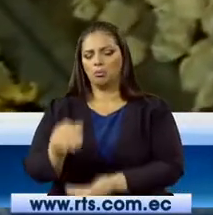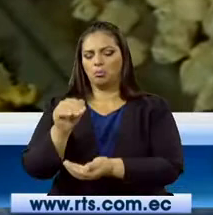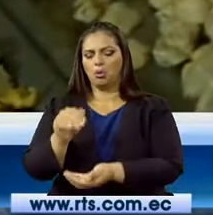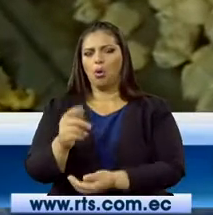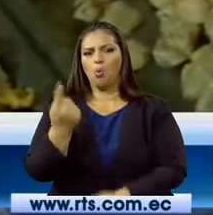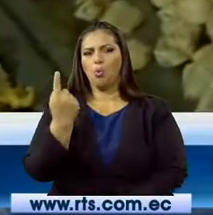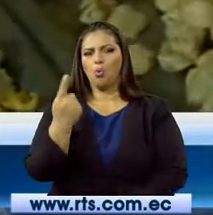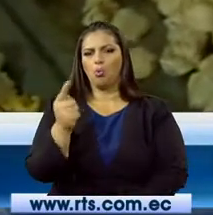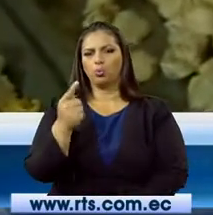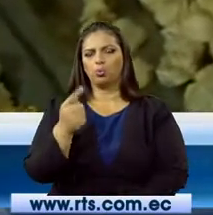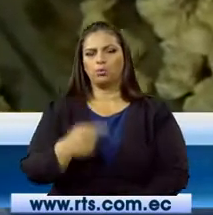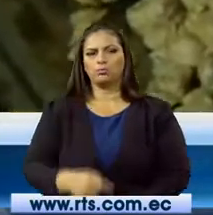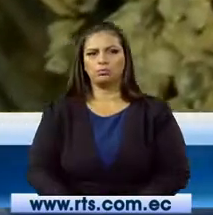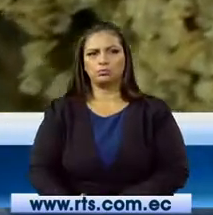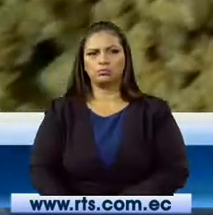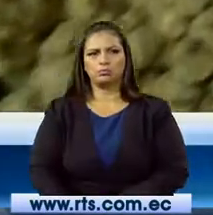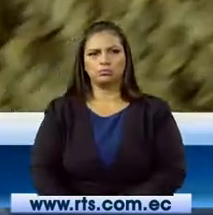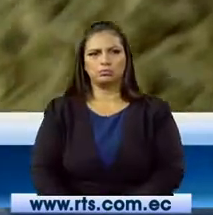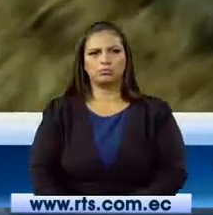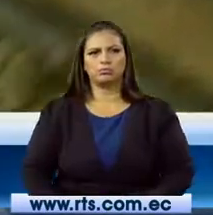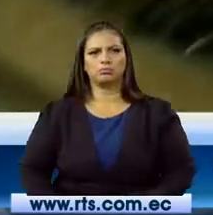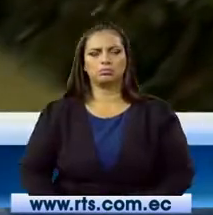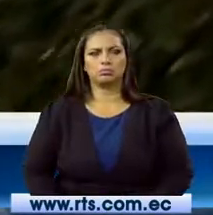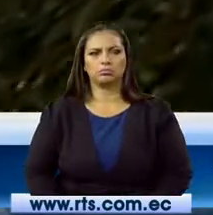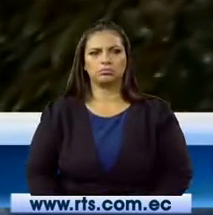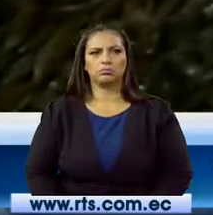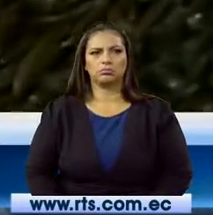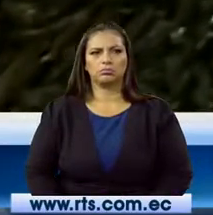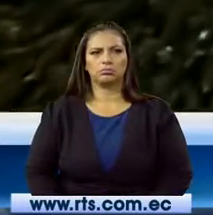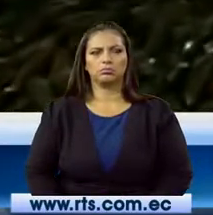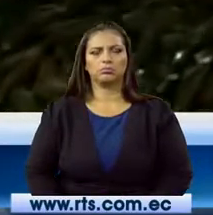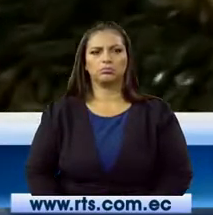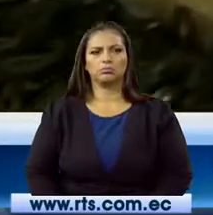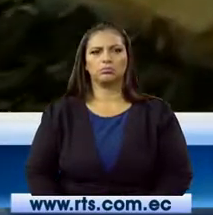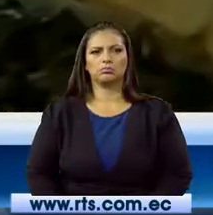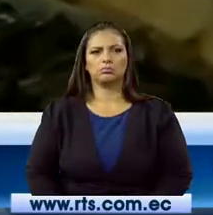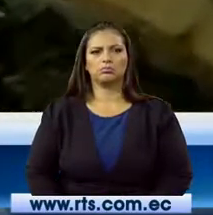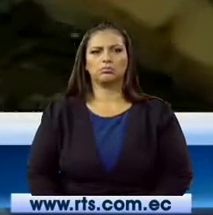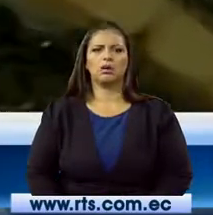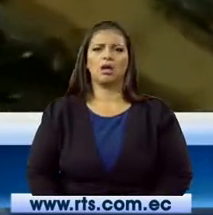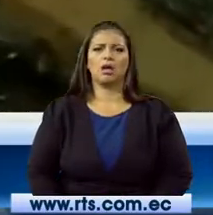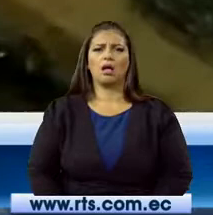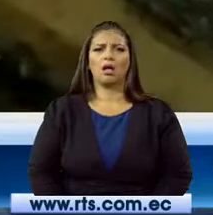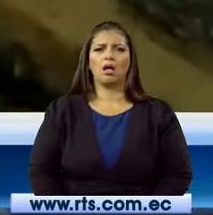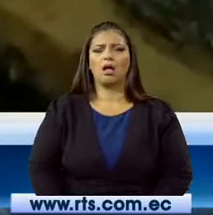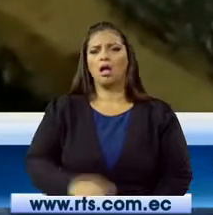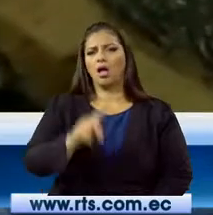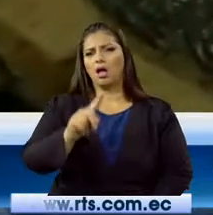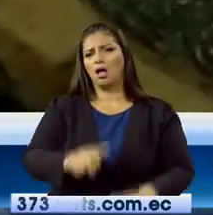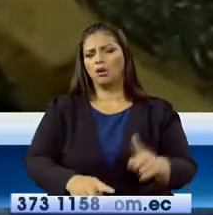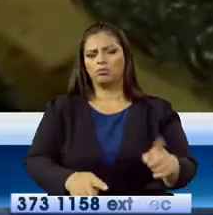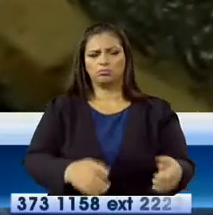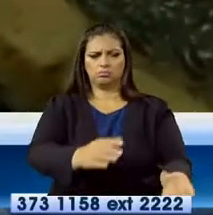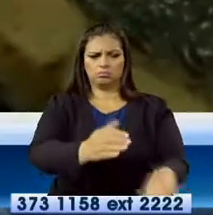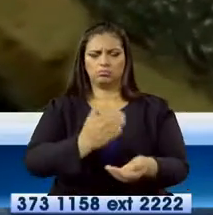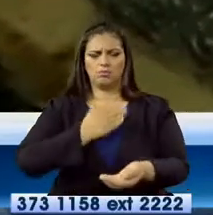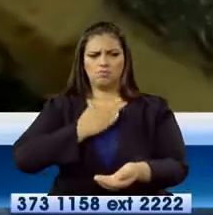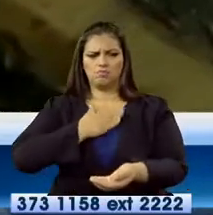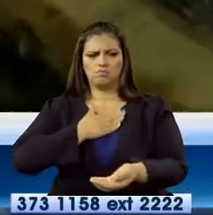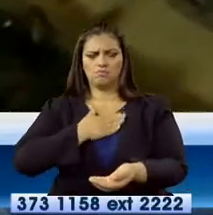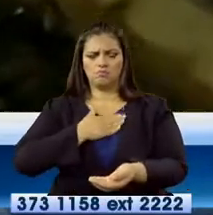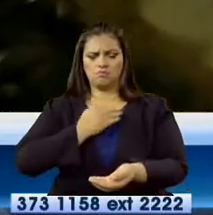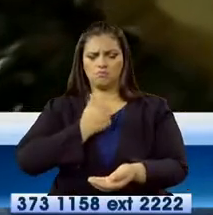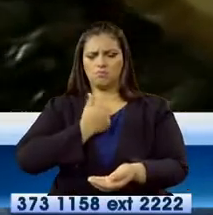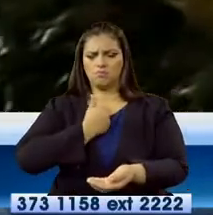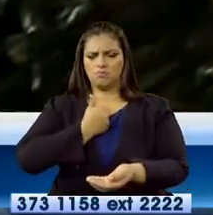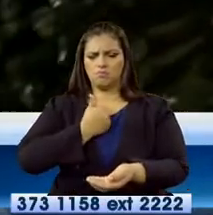y le ahorra el trabajo. En cambio acá, bueno. Bueno, hay gente que le gusta hacer eso. Hay gente que le gusta abrir, pelar. Bueno, eso